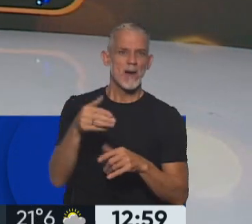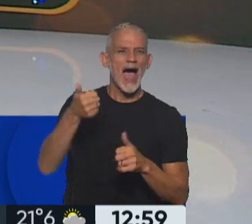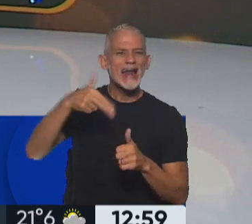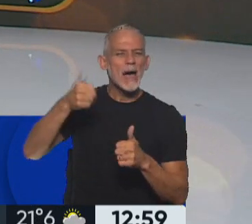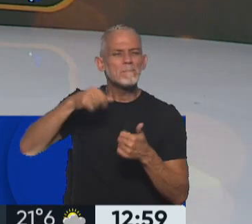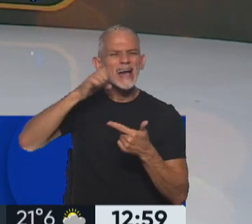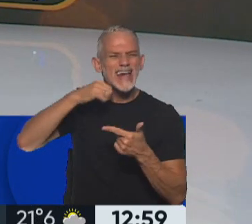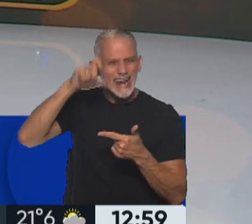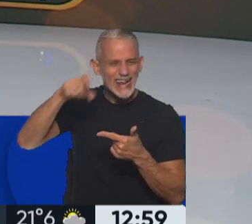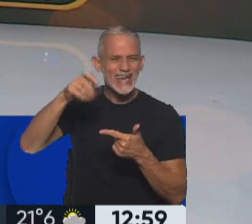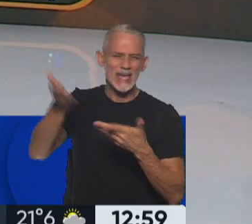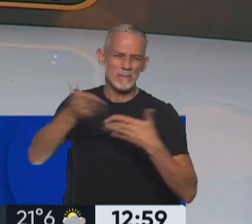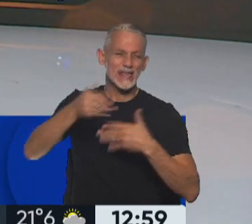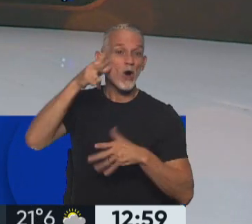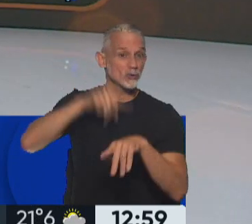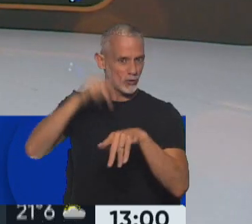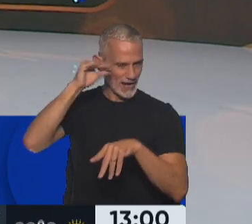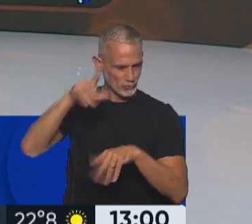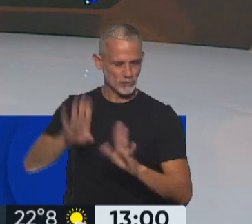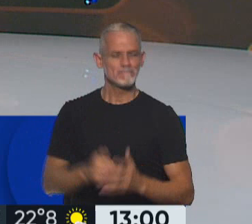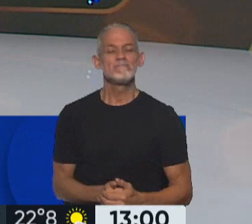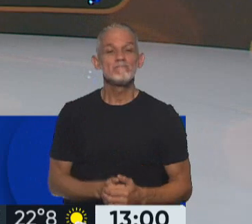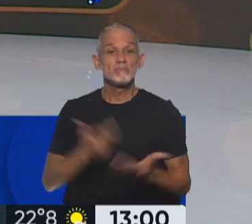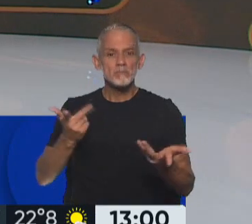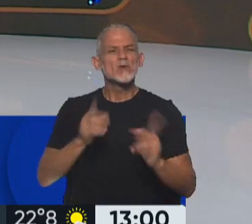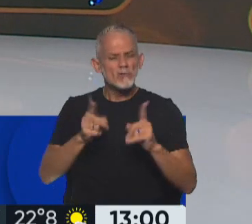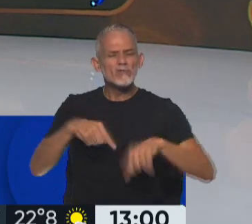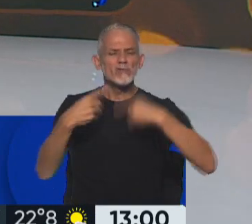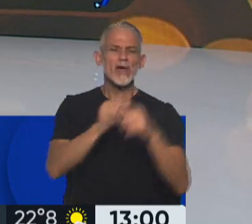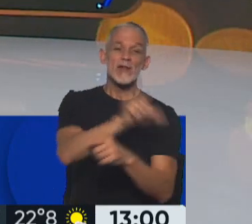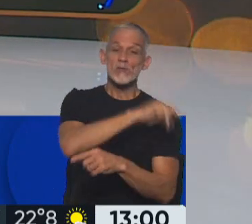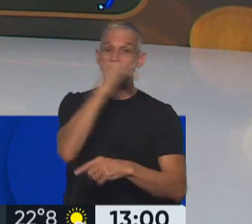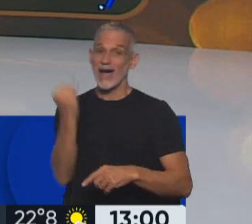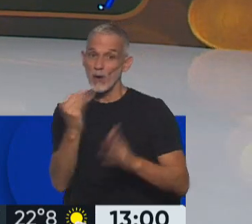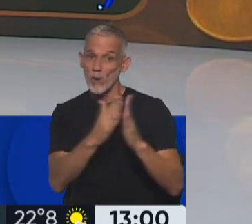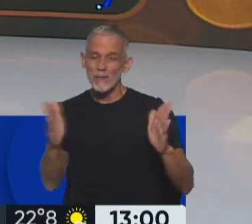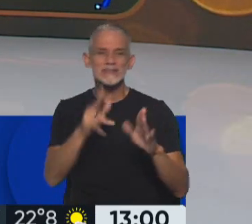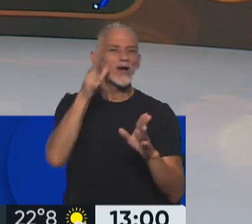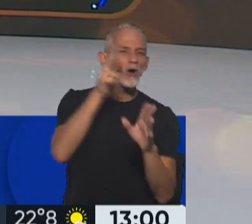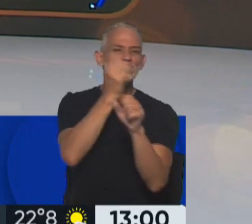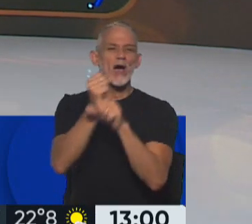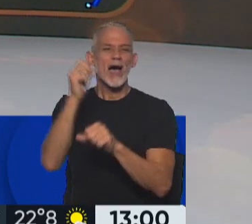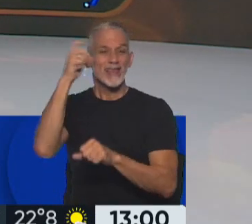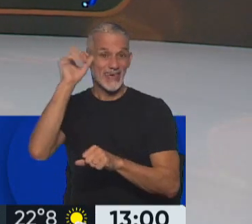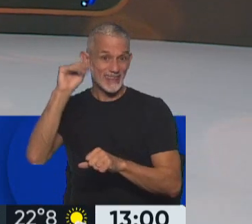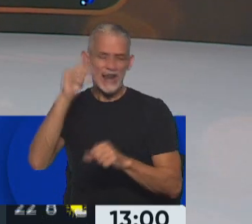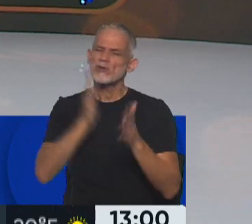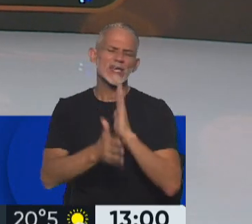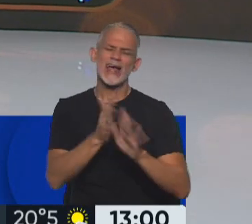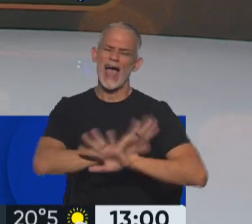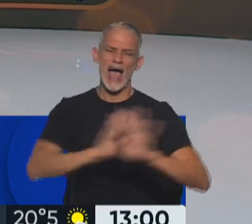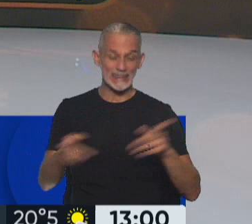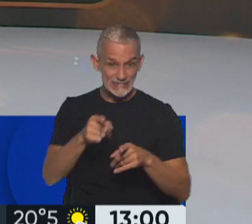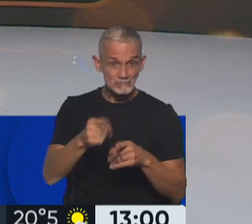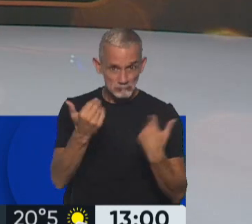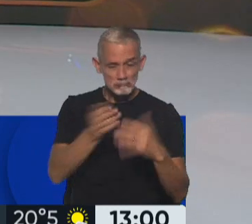muchísimos invitados, todo eso a las 8 de la noche. Por supuesto que continúa de lunes a jueves, de 20 a 22, siendo gratuito, y hay mucho para